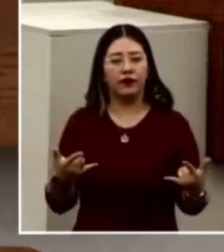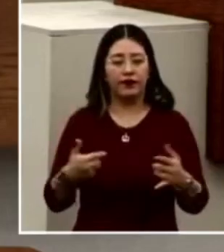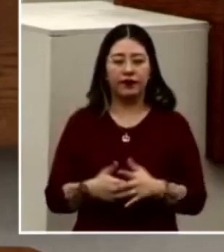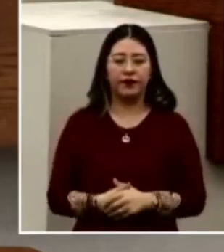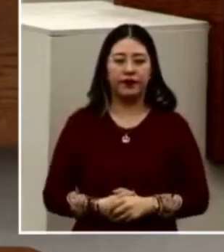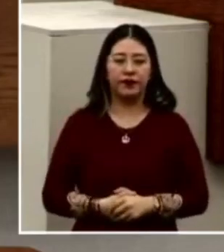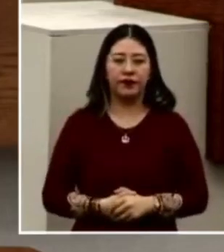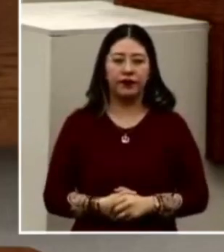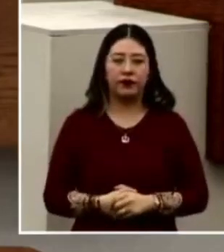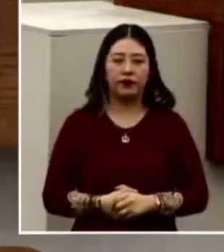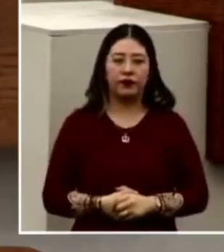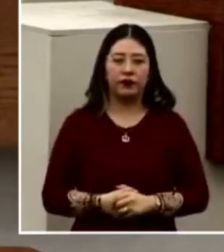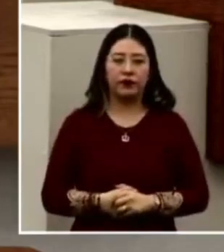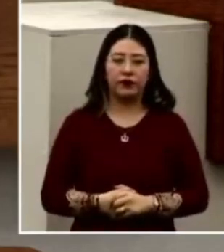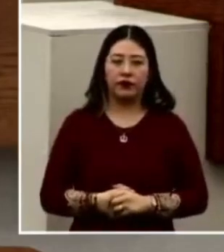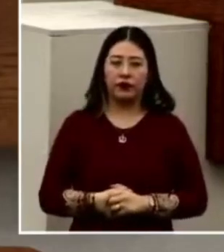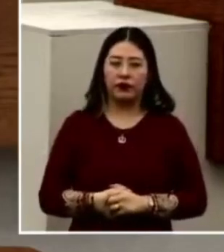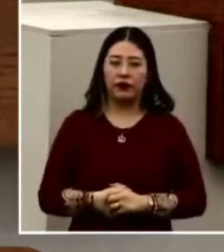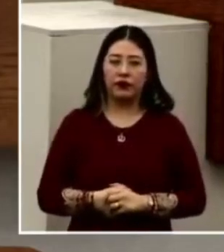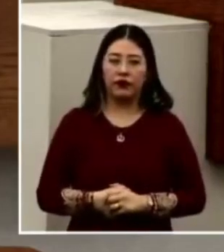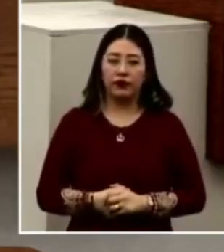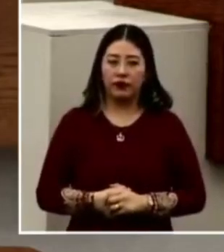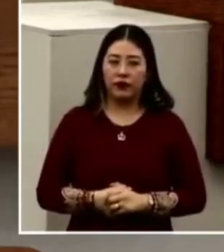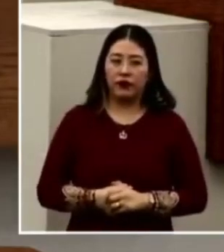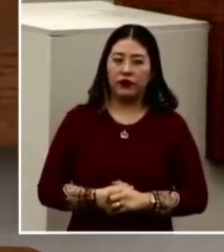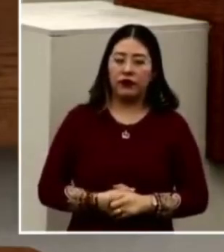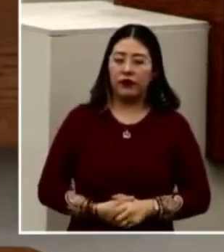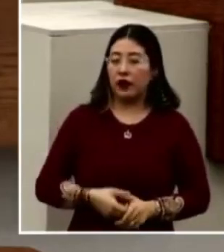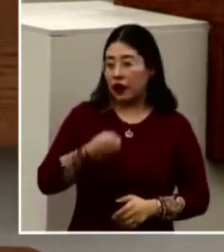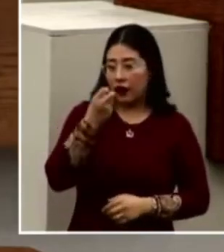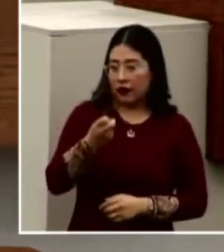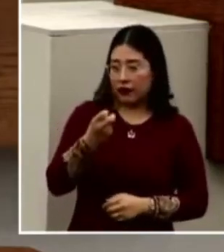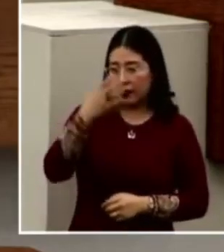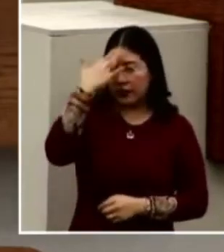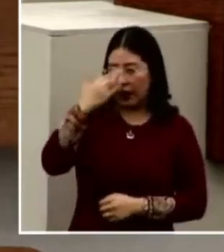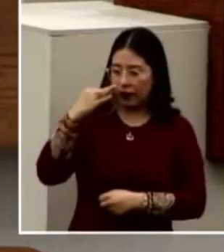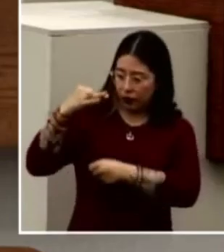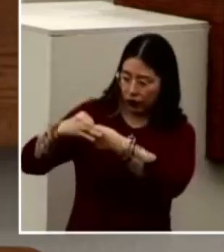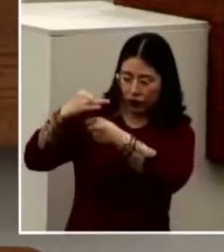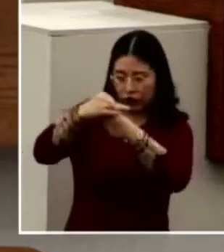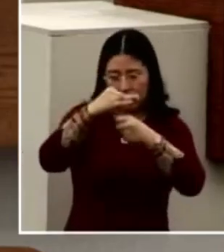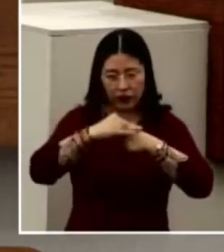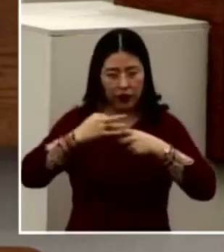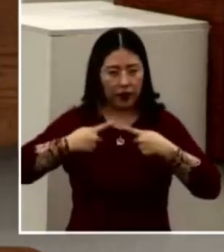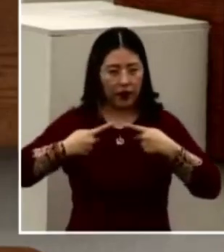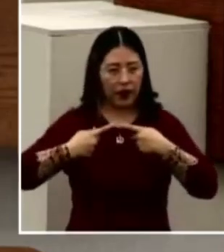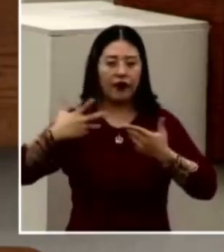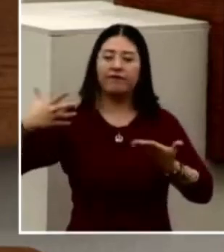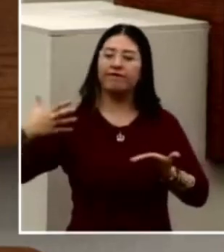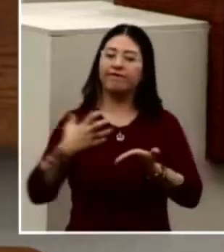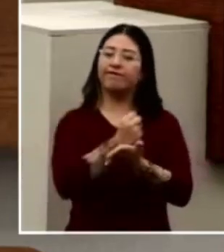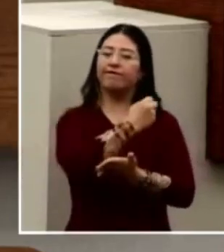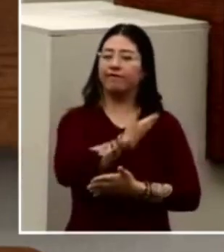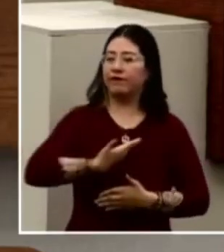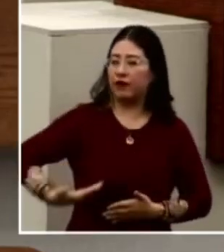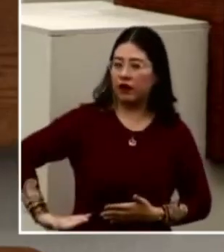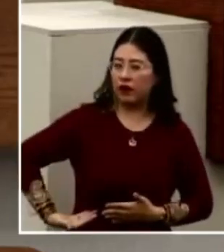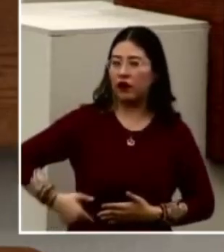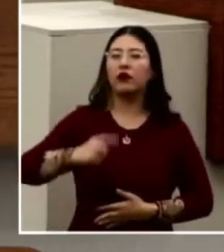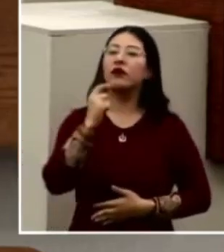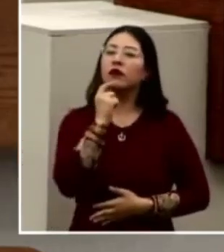fue la que llevó con el voto popular, desde luego, a la presidencia de la República